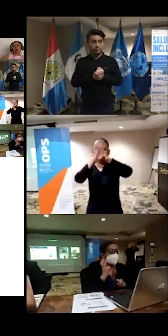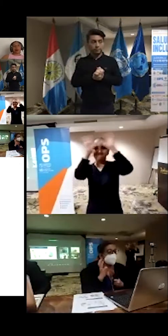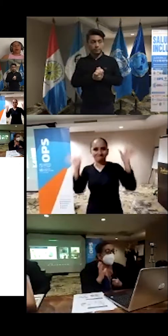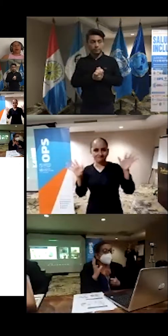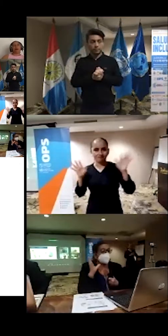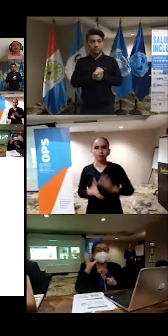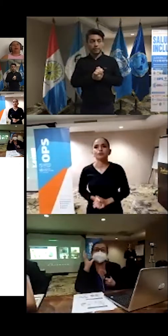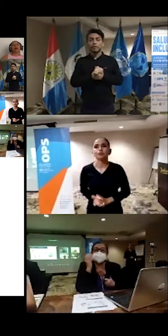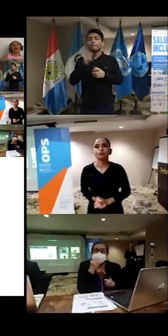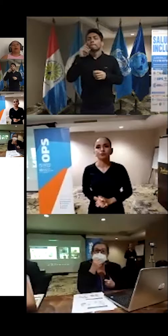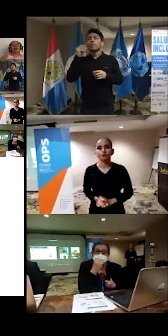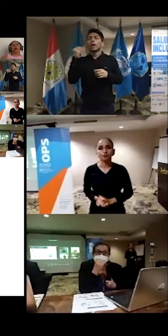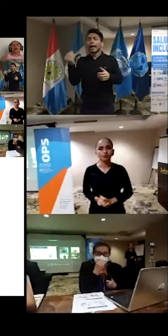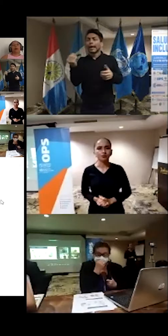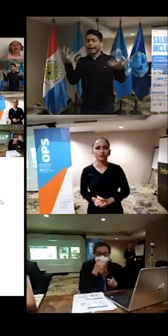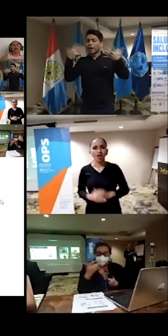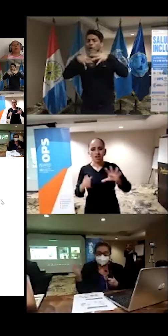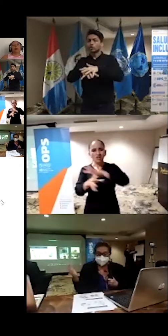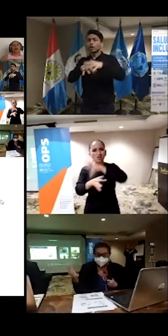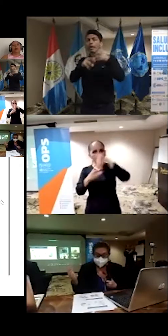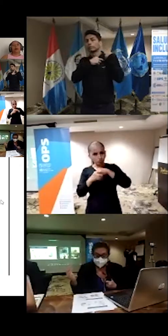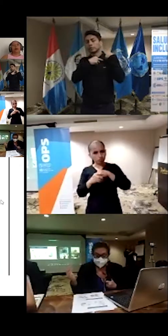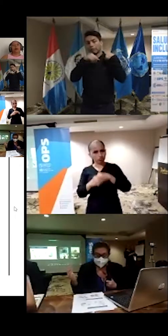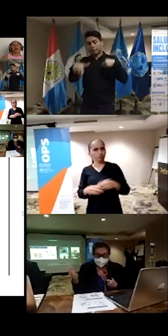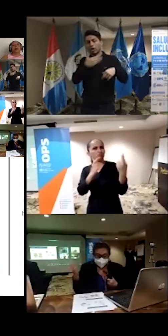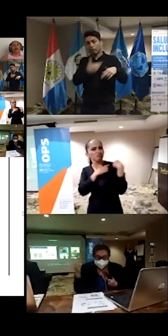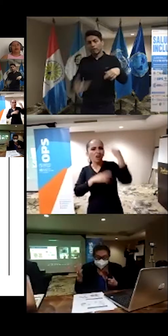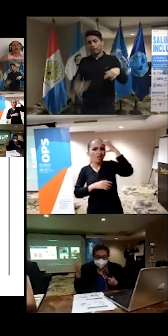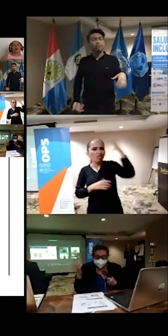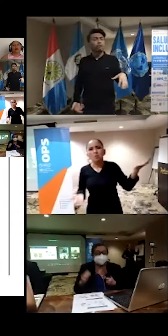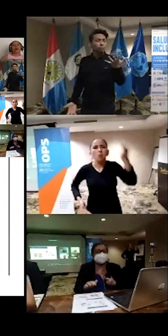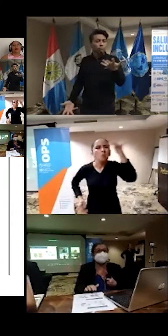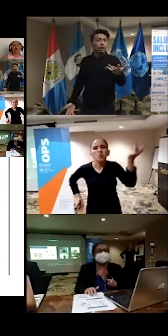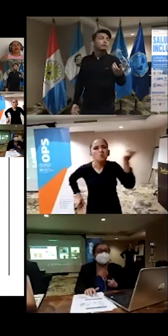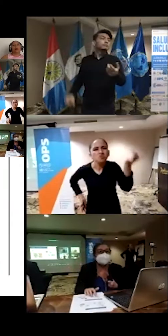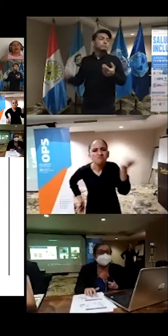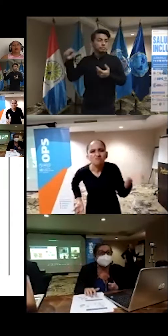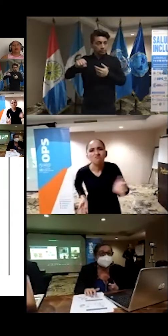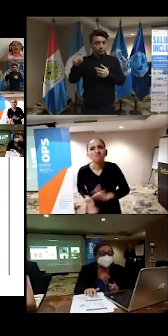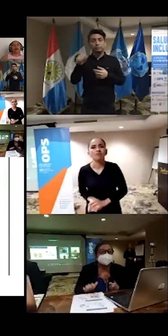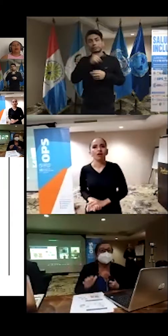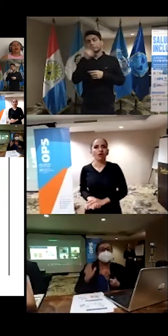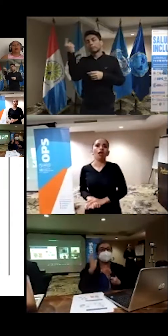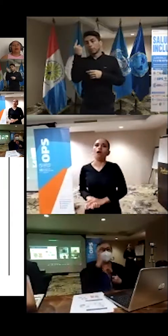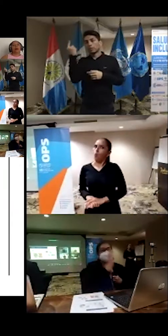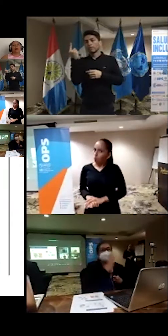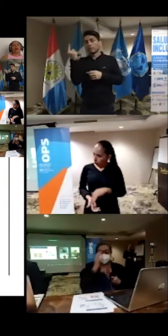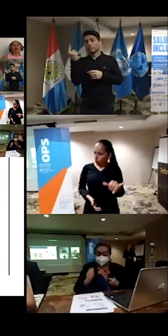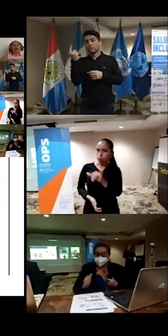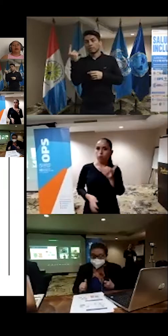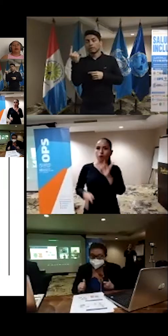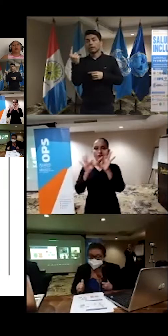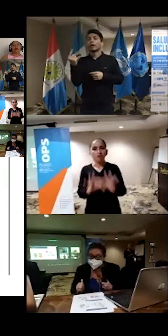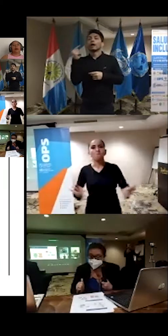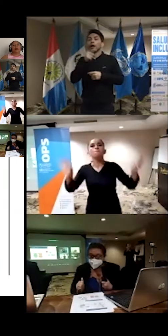la inclusión es una responsabilidad del Estado? Esa es una parte tan importante que nos dejó